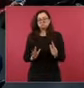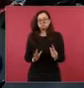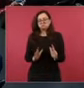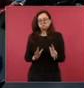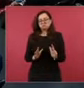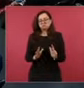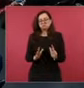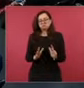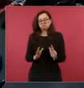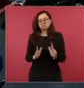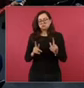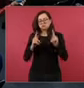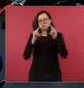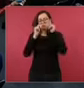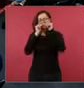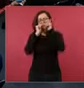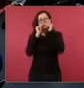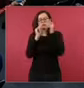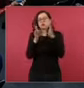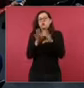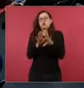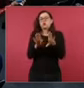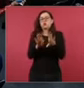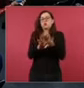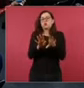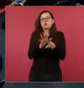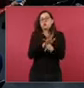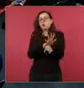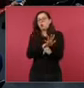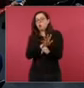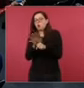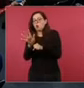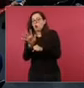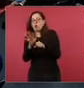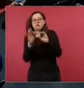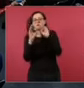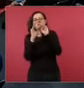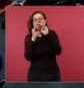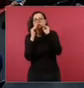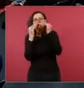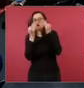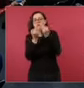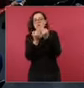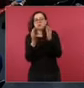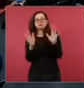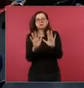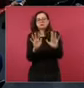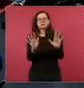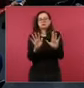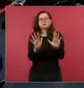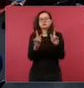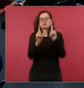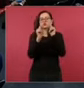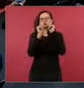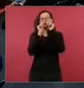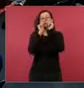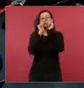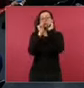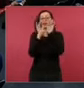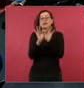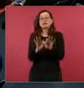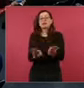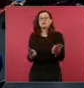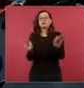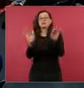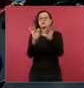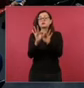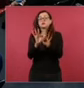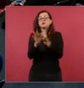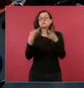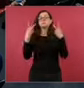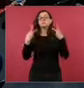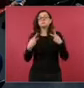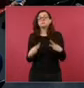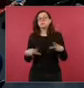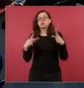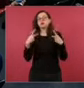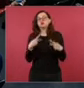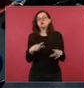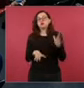Aquí lo importante es que se renueve con la participación de la gente